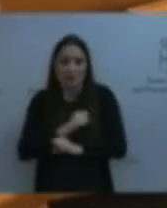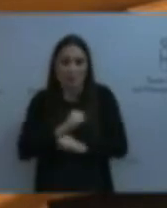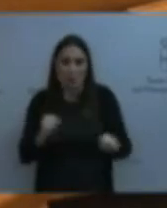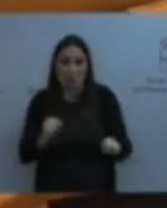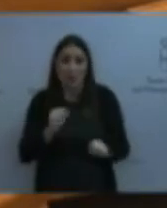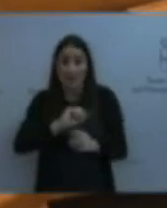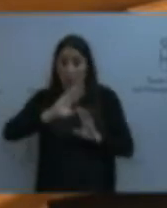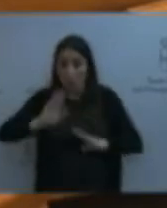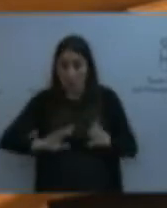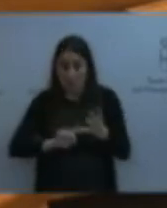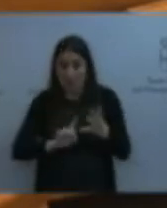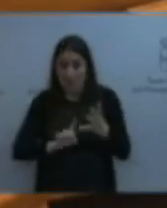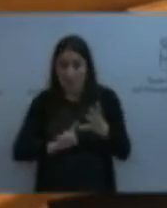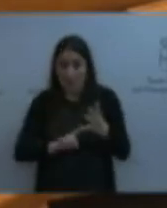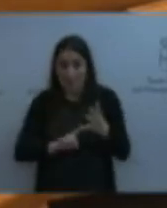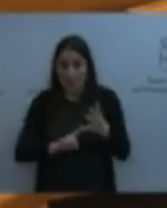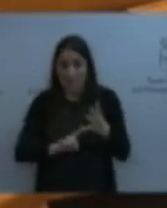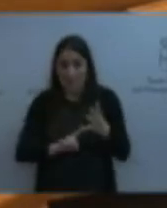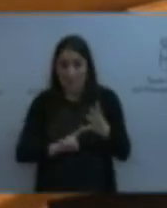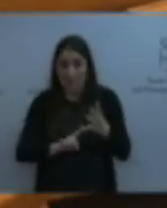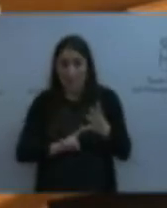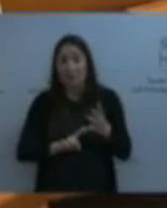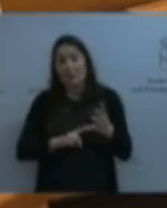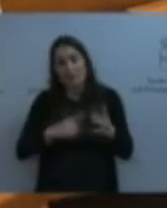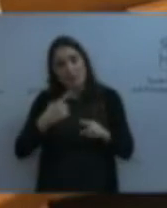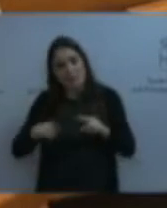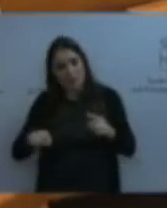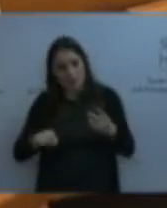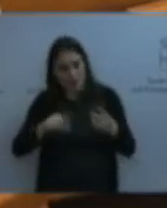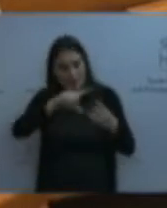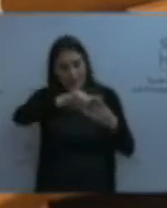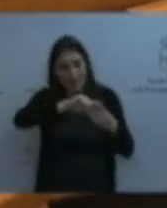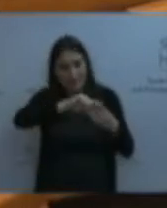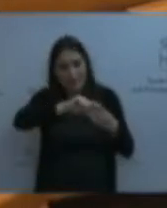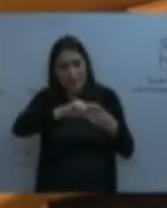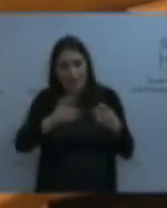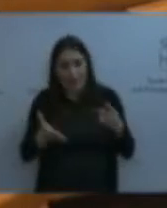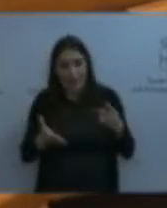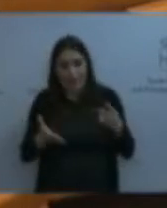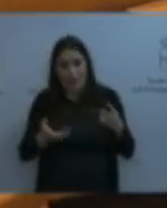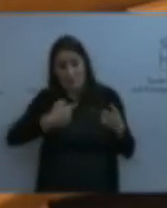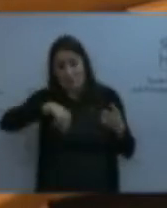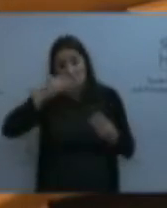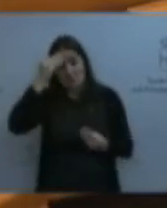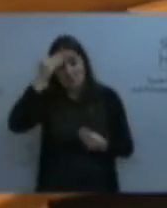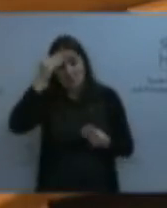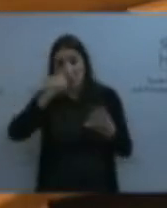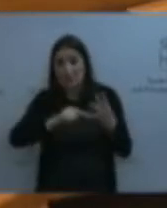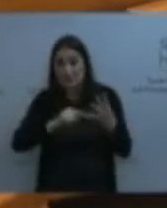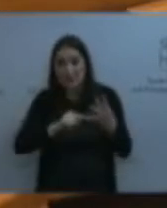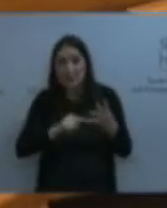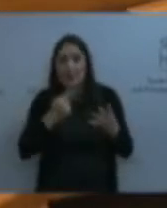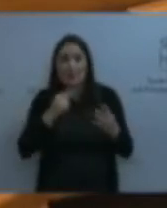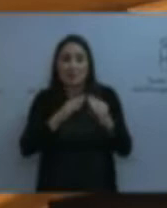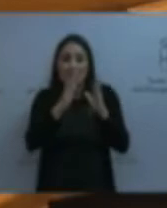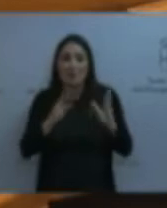Esta última causa, que es la que es diferente a las situaciones de emergencia, a nuestro entender, la imposibilidad del uso de